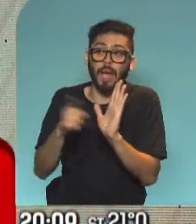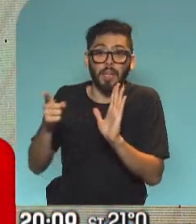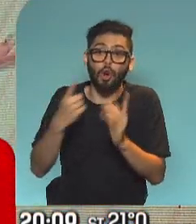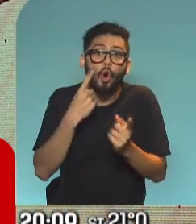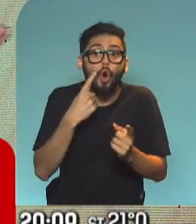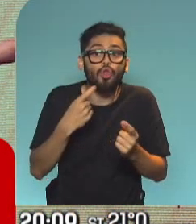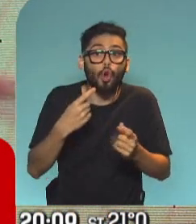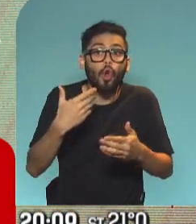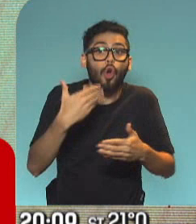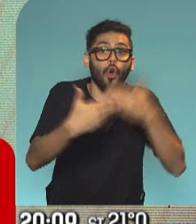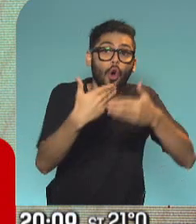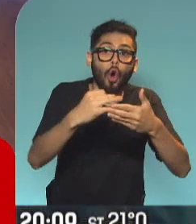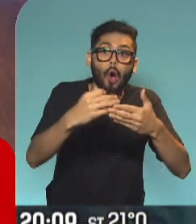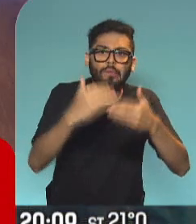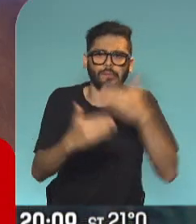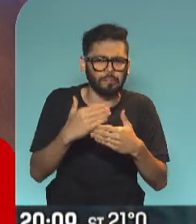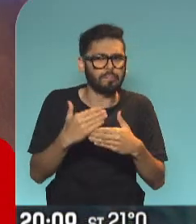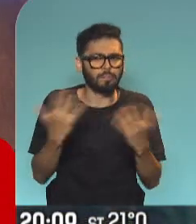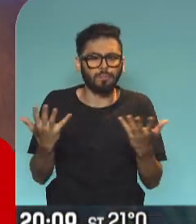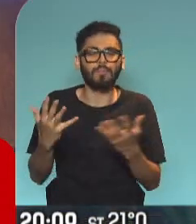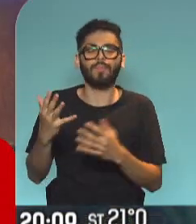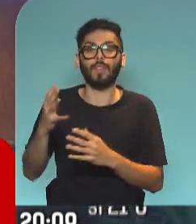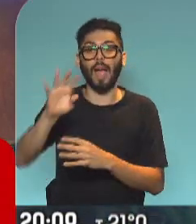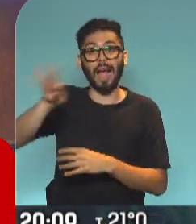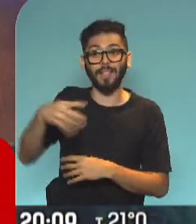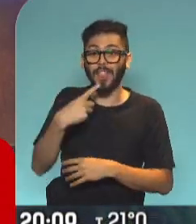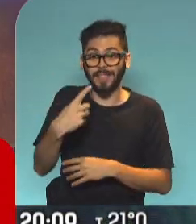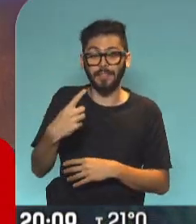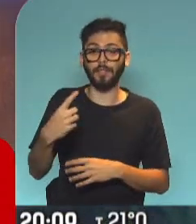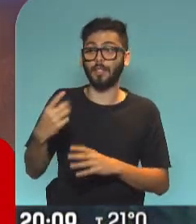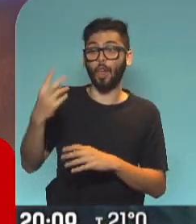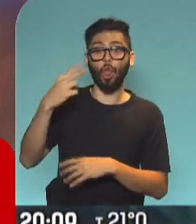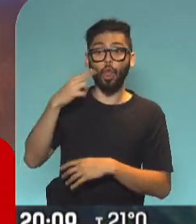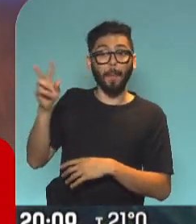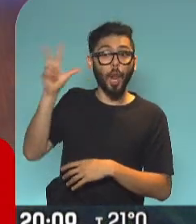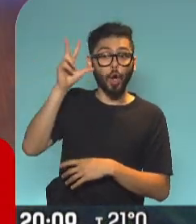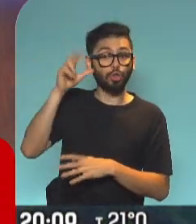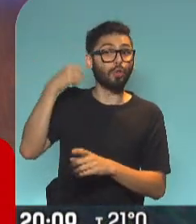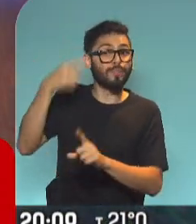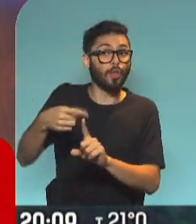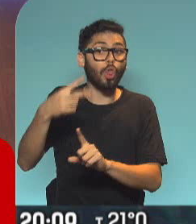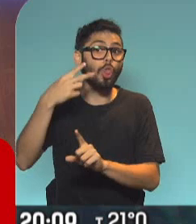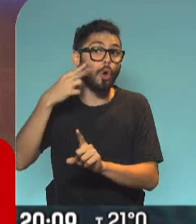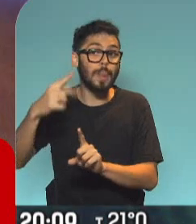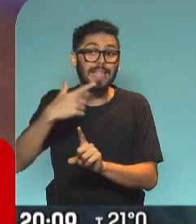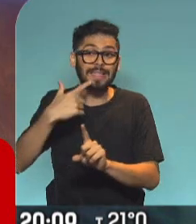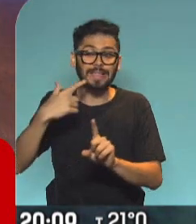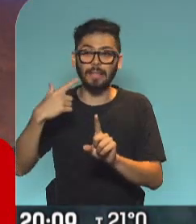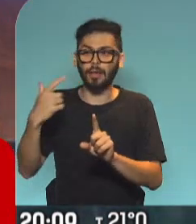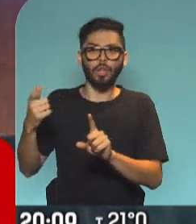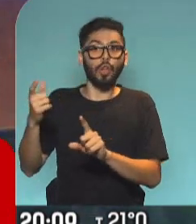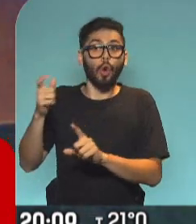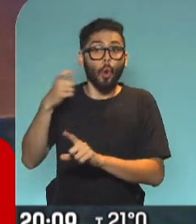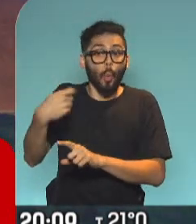evolución o no de esos datos a lo largo del tiempo. Los jubilados han incrementado su poder de compra casi un 26%. ¿Qué pasó cuando